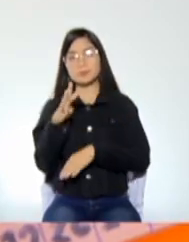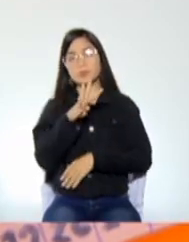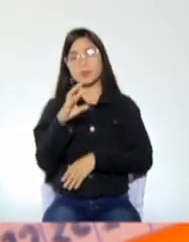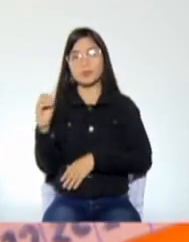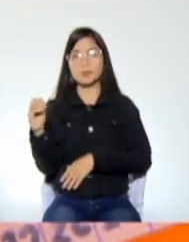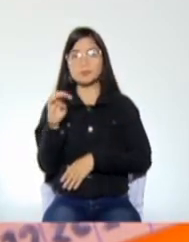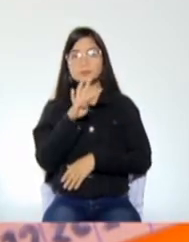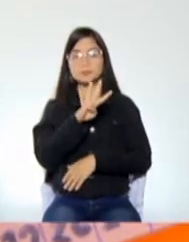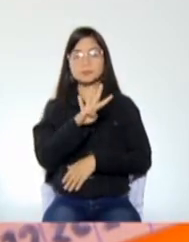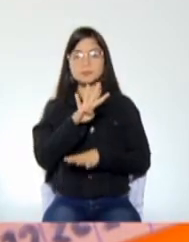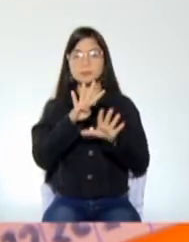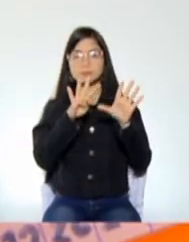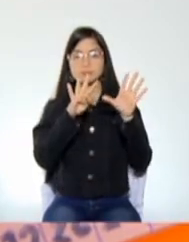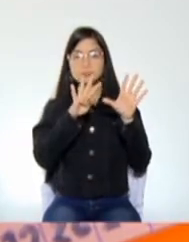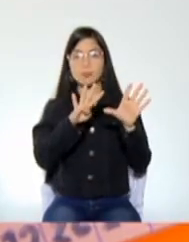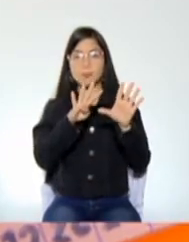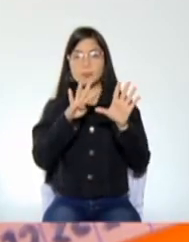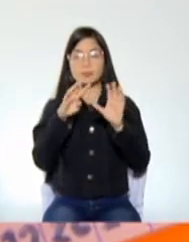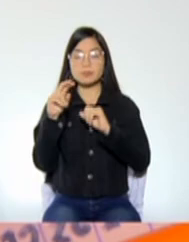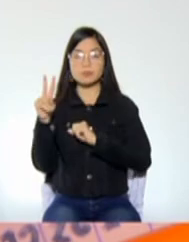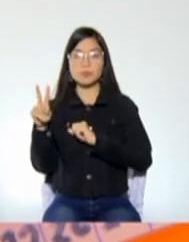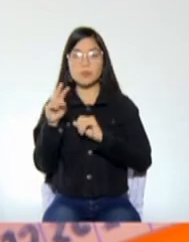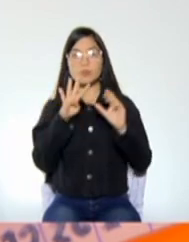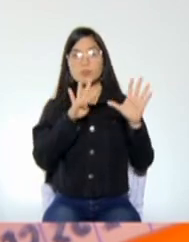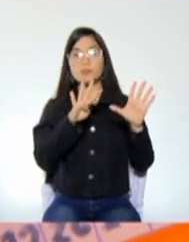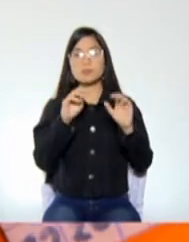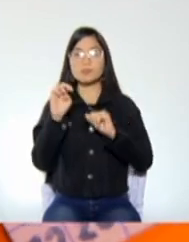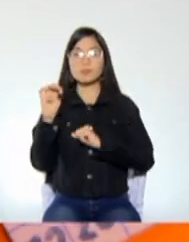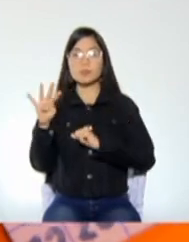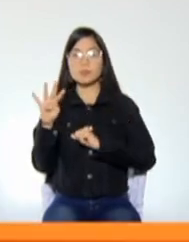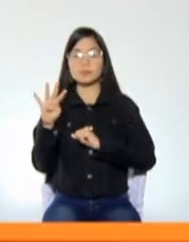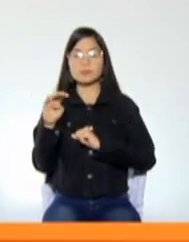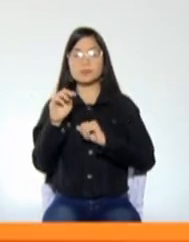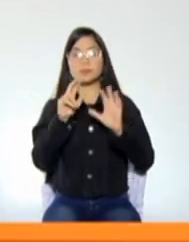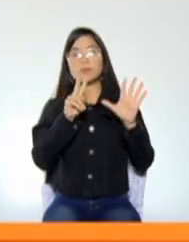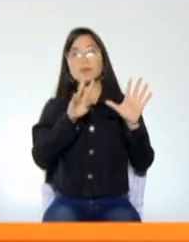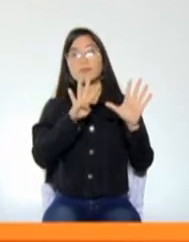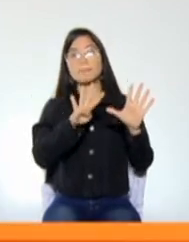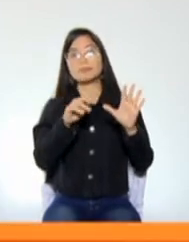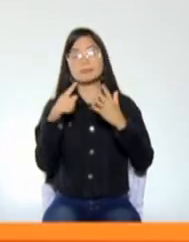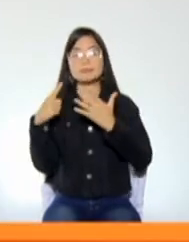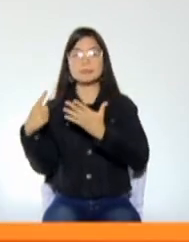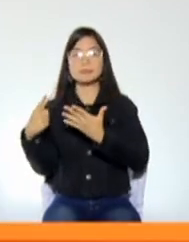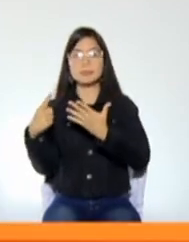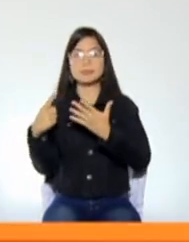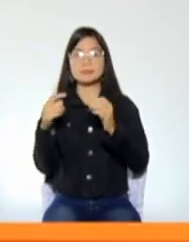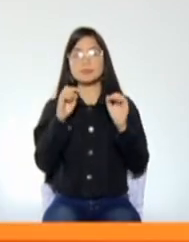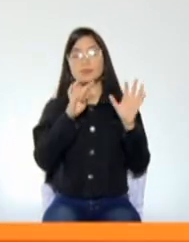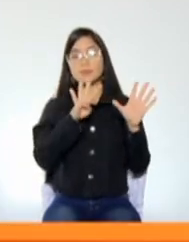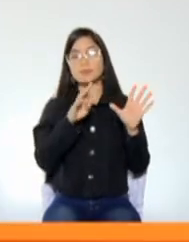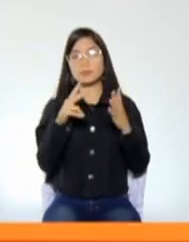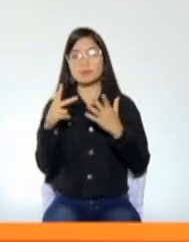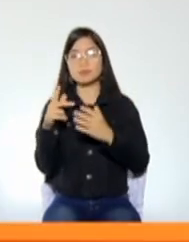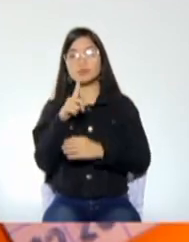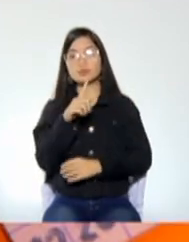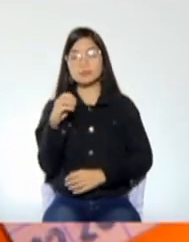94, 96, 98 y 100. ¿Sí?